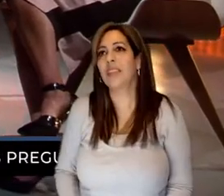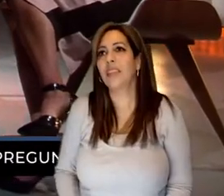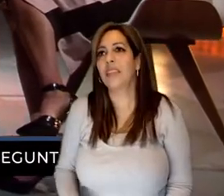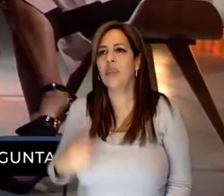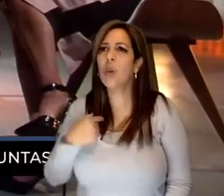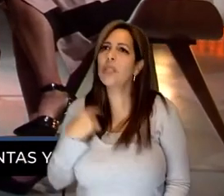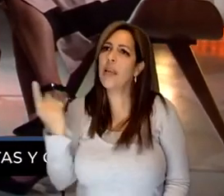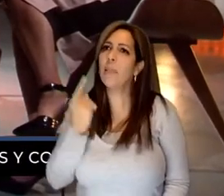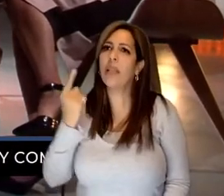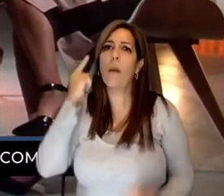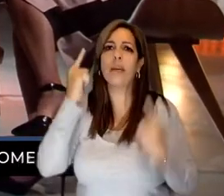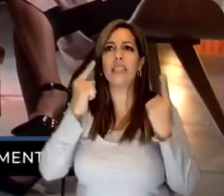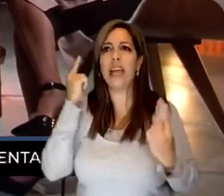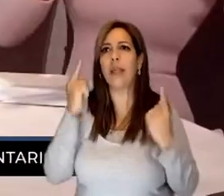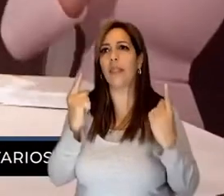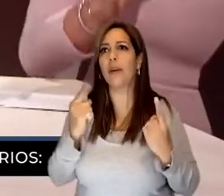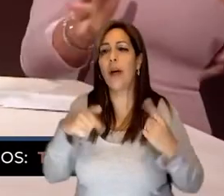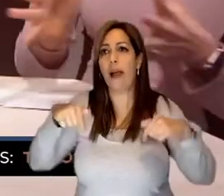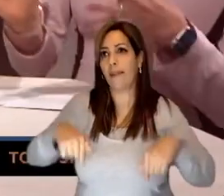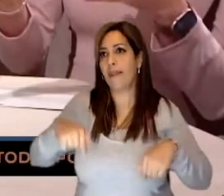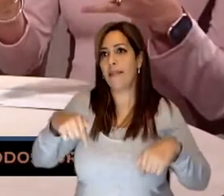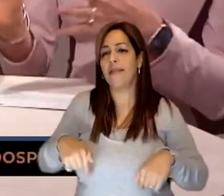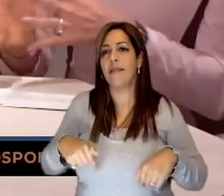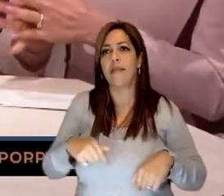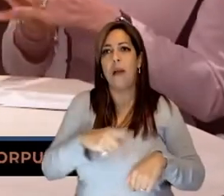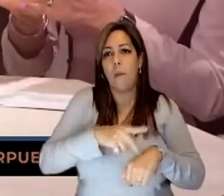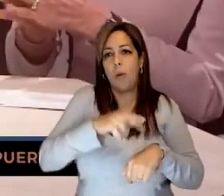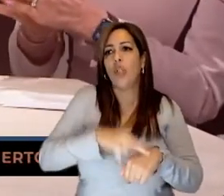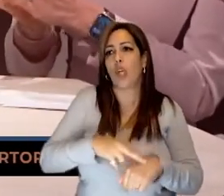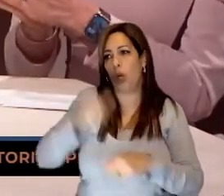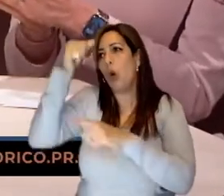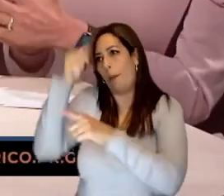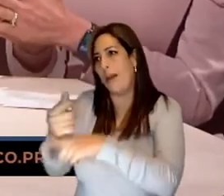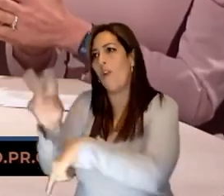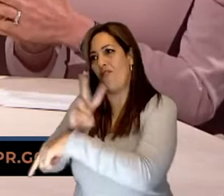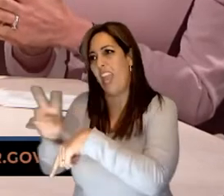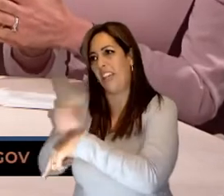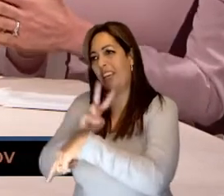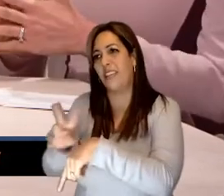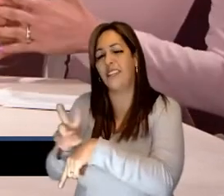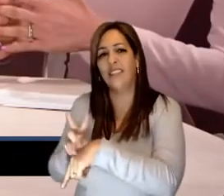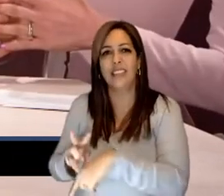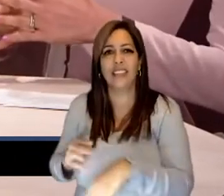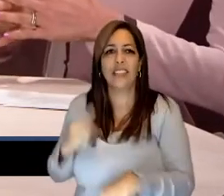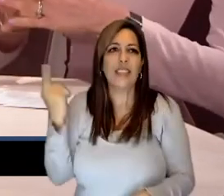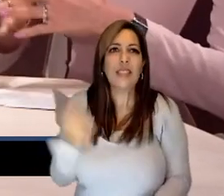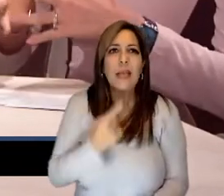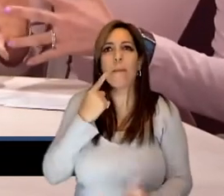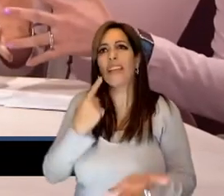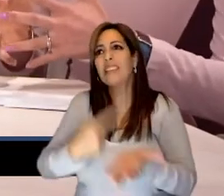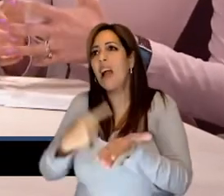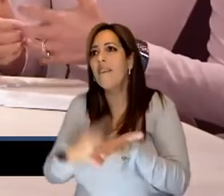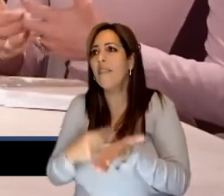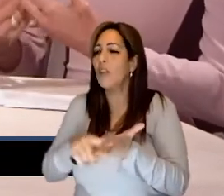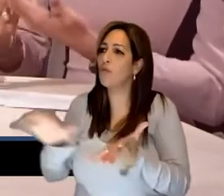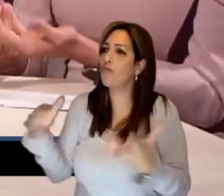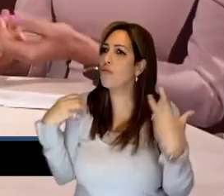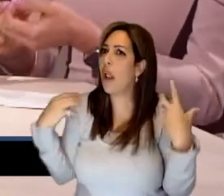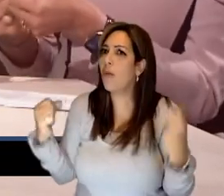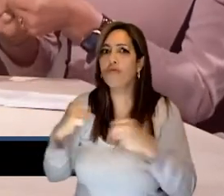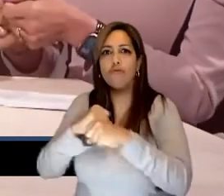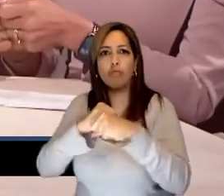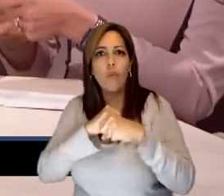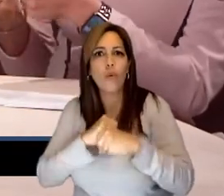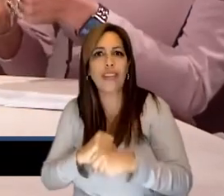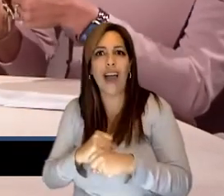Pero siempre nos preocupa a nosotros en la Isla Grande, lo que le llaman a nuestros hermanos viequenses, porque pues siempre se ha hablado sobre su salud,